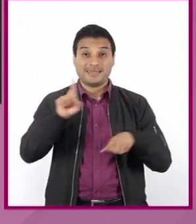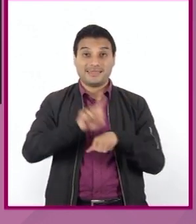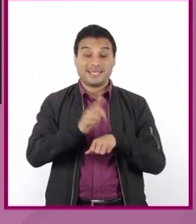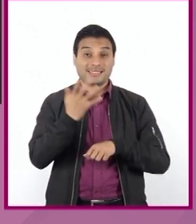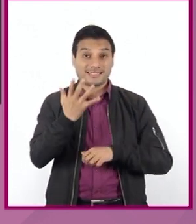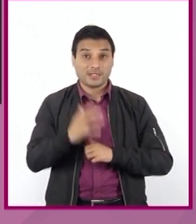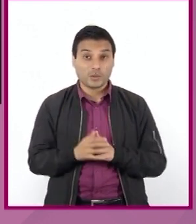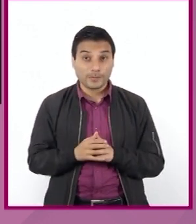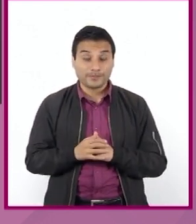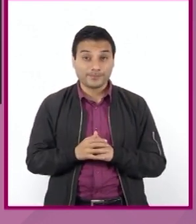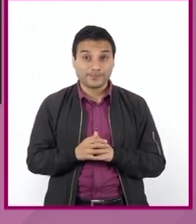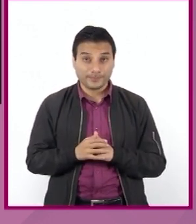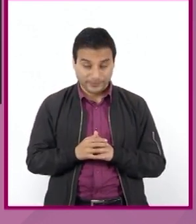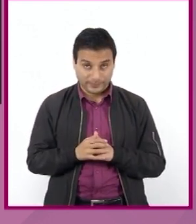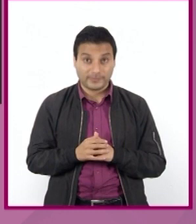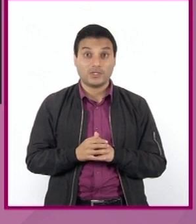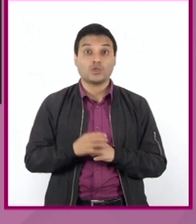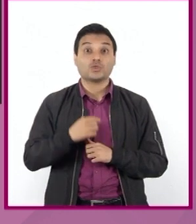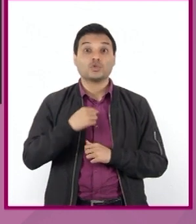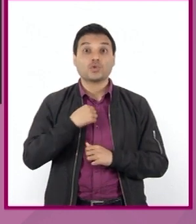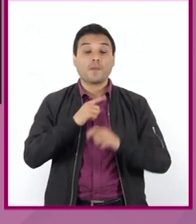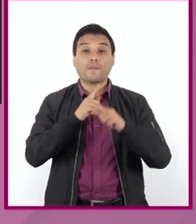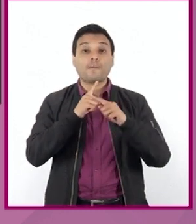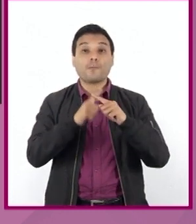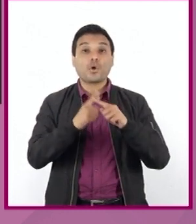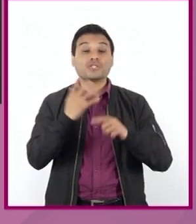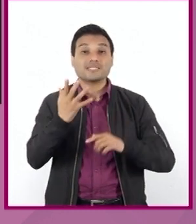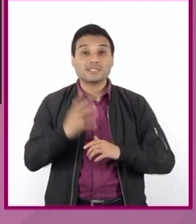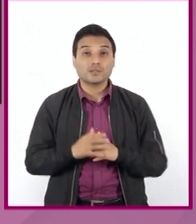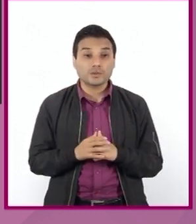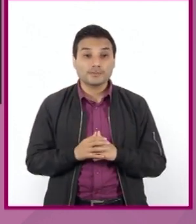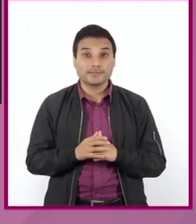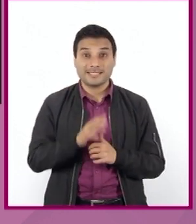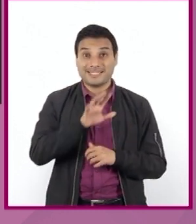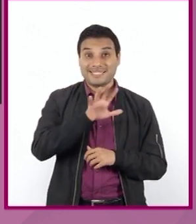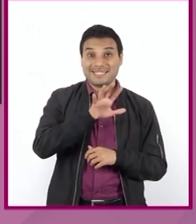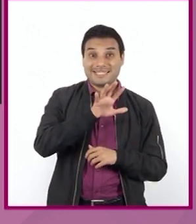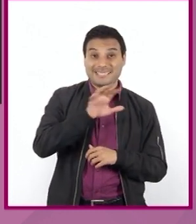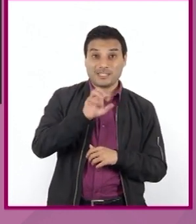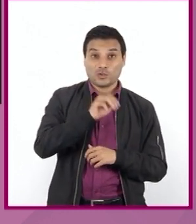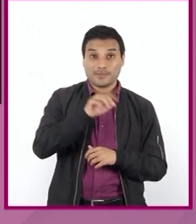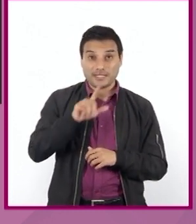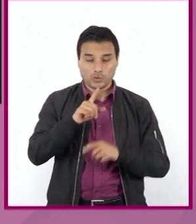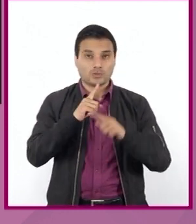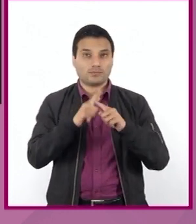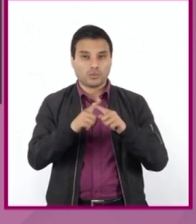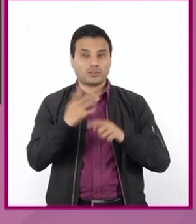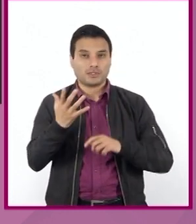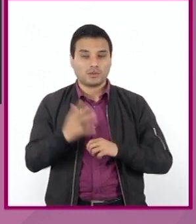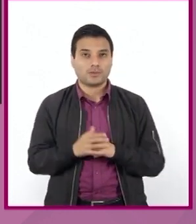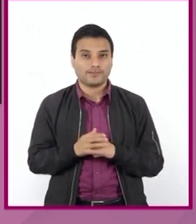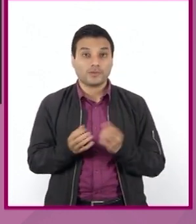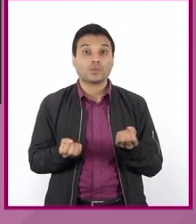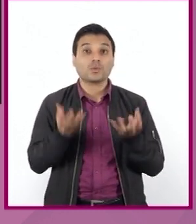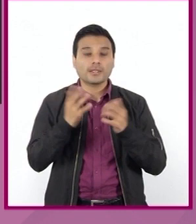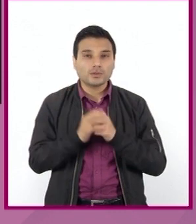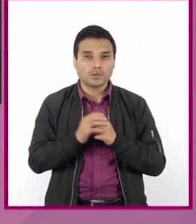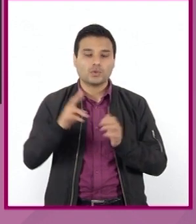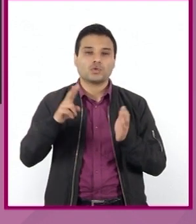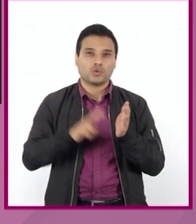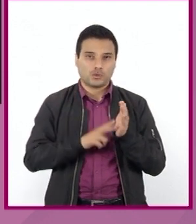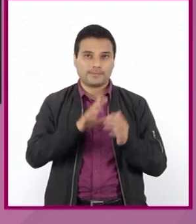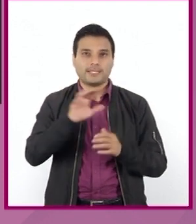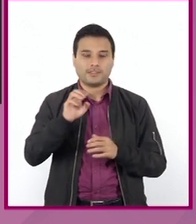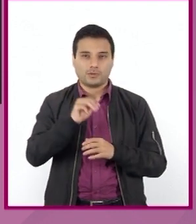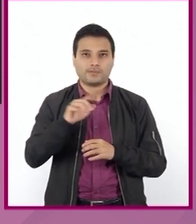se habrá consumido el quíntuple de la cantidad en mililitros con respecto al día 1, que son